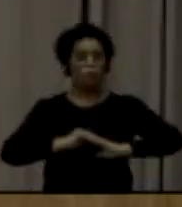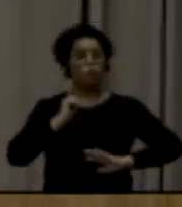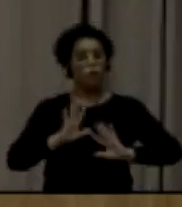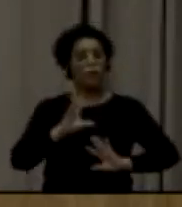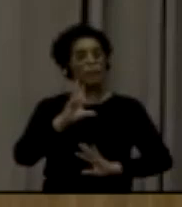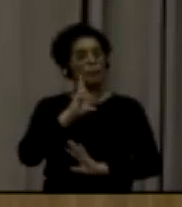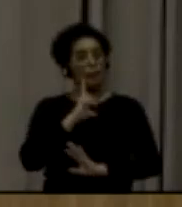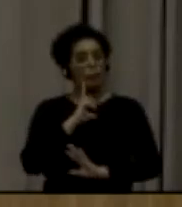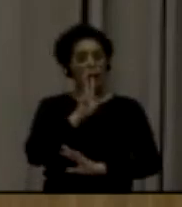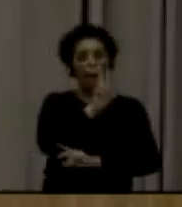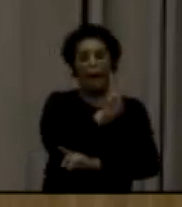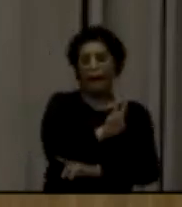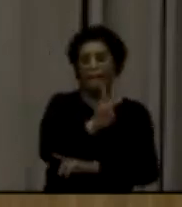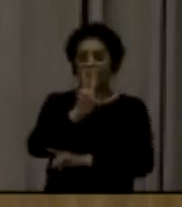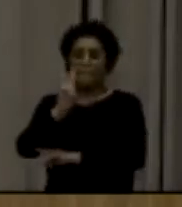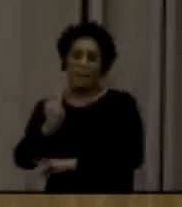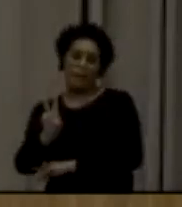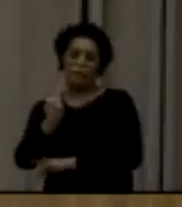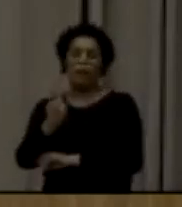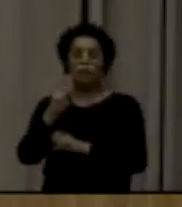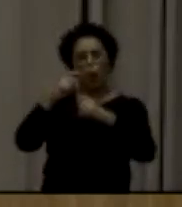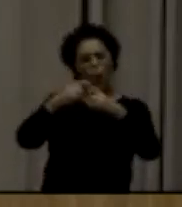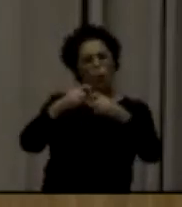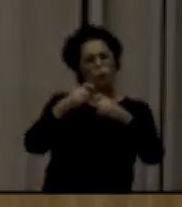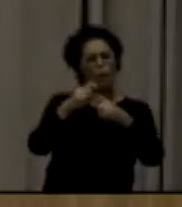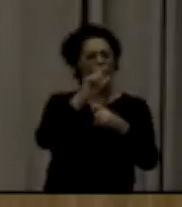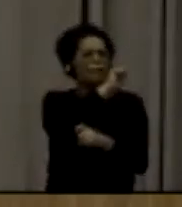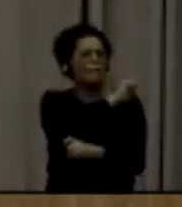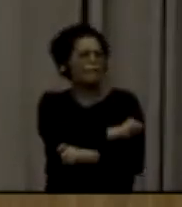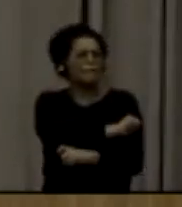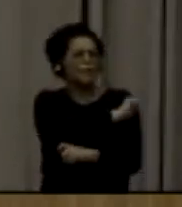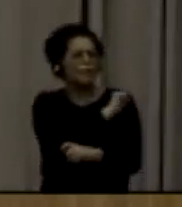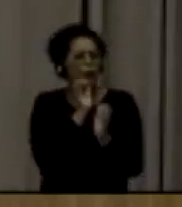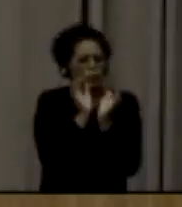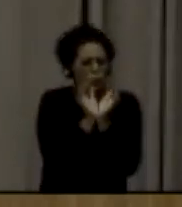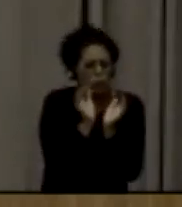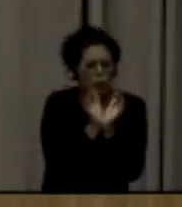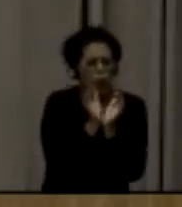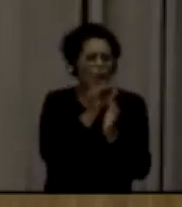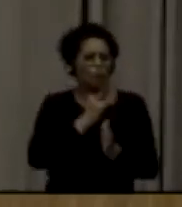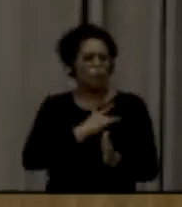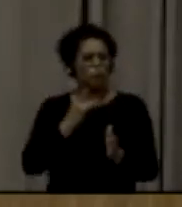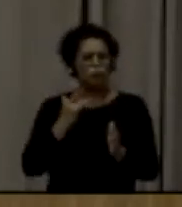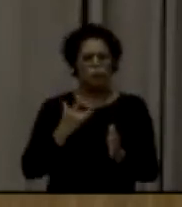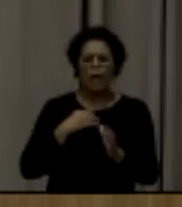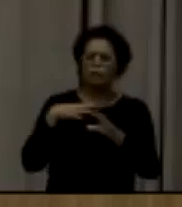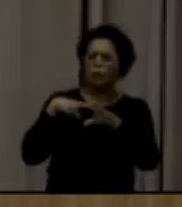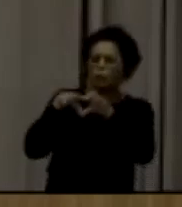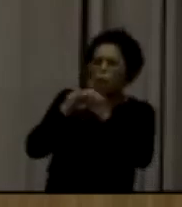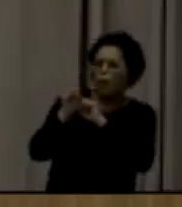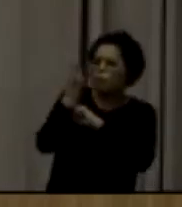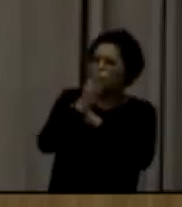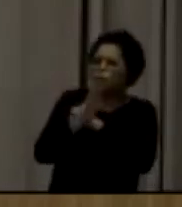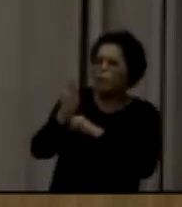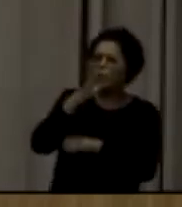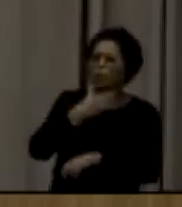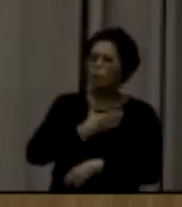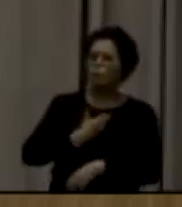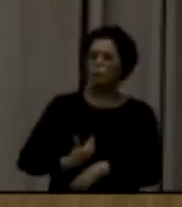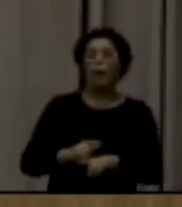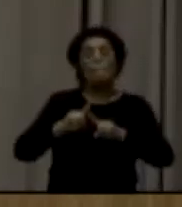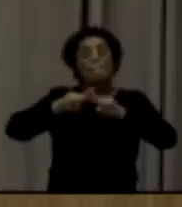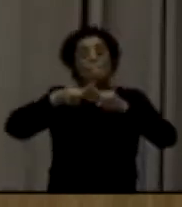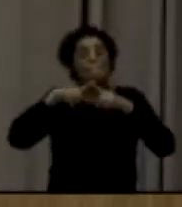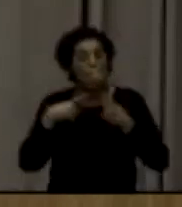en Venezuela los médicos enfermeras el personal de salud se forma en universidades públicas pero no